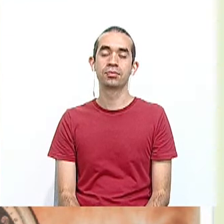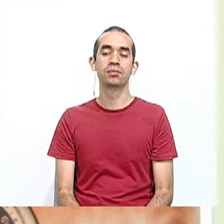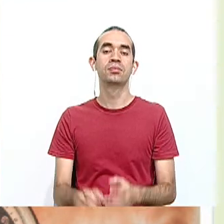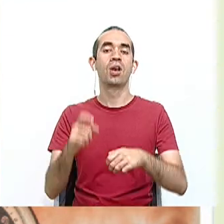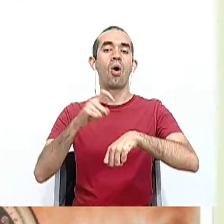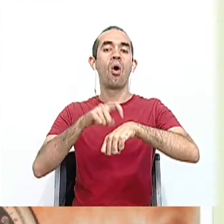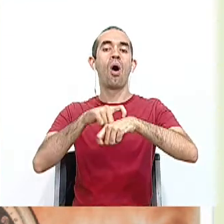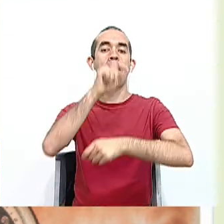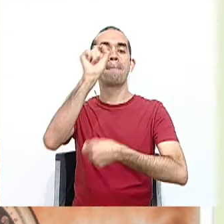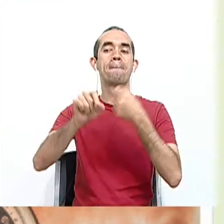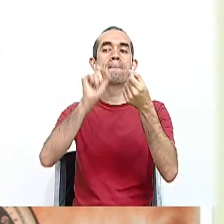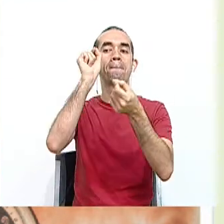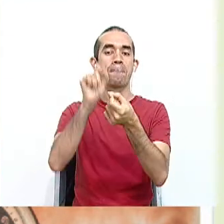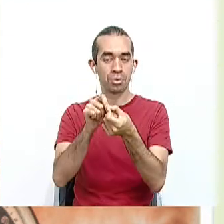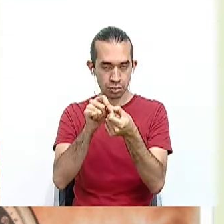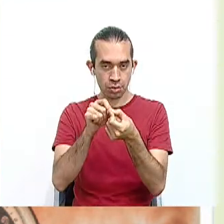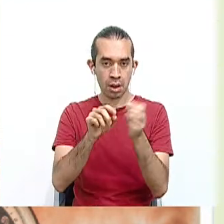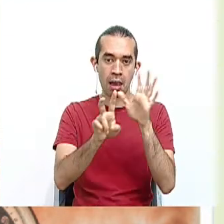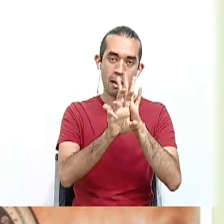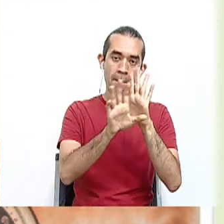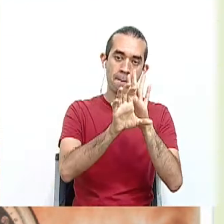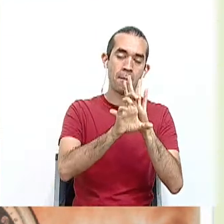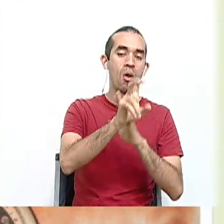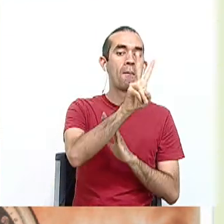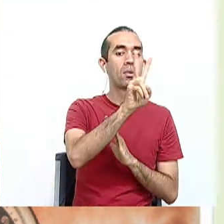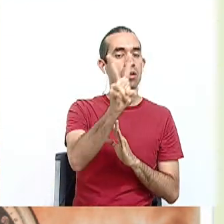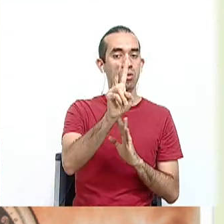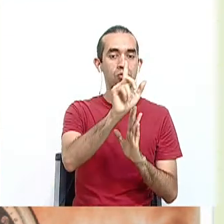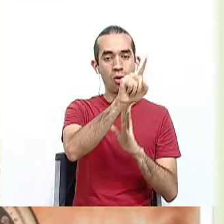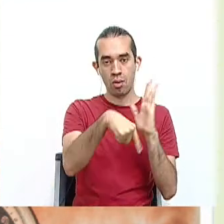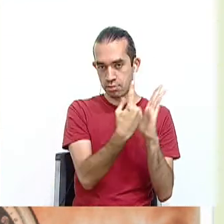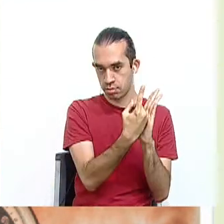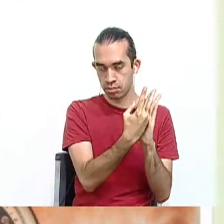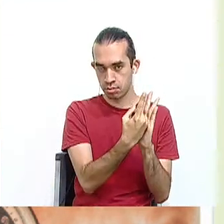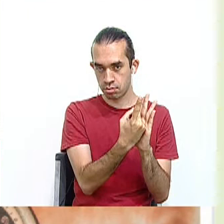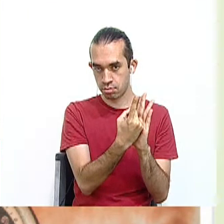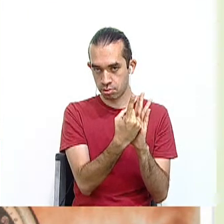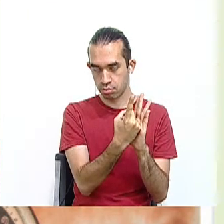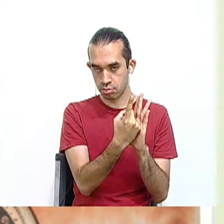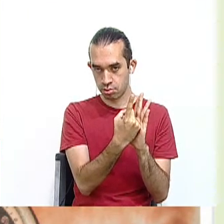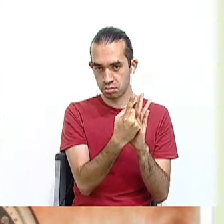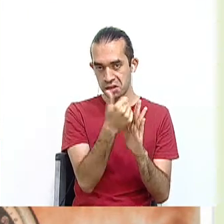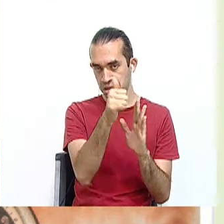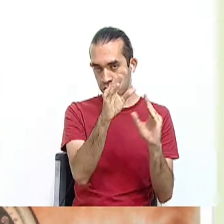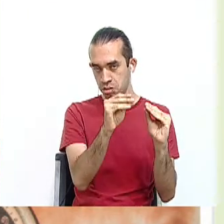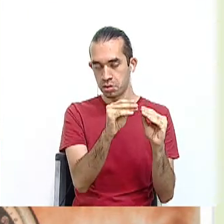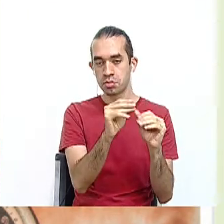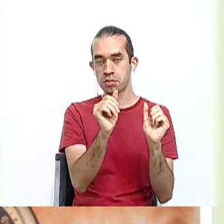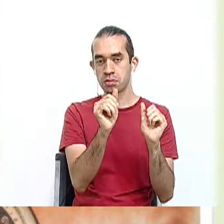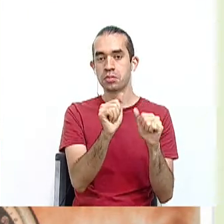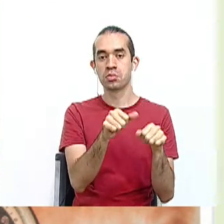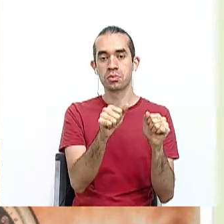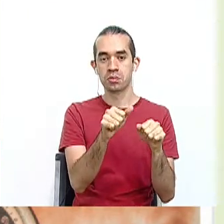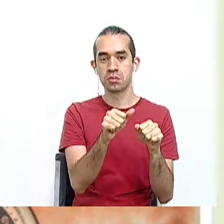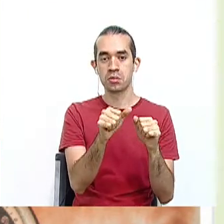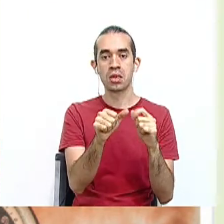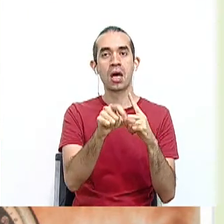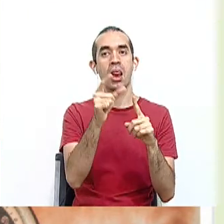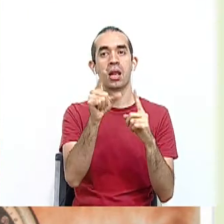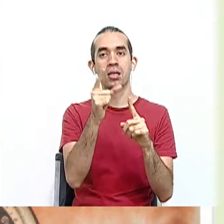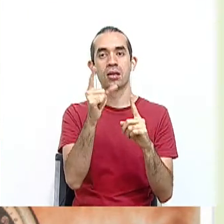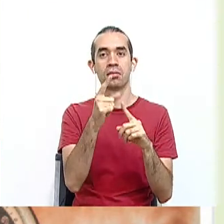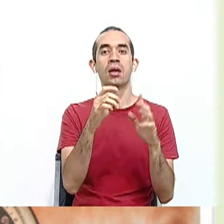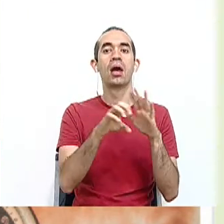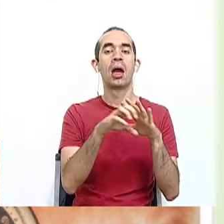Las horas en punto, 22 horas, también se pueden expresar con la letra. El acto comenzará a